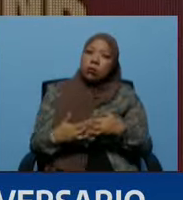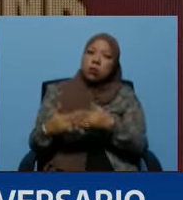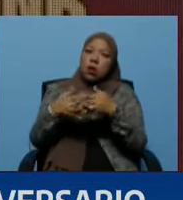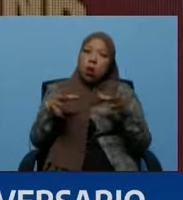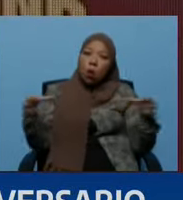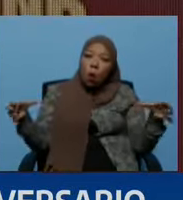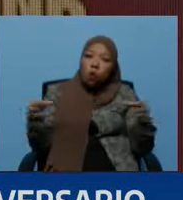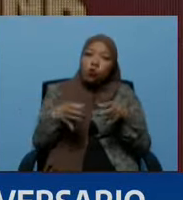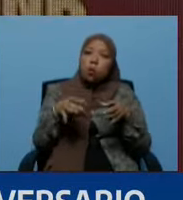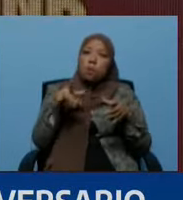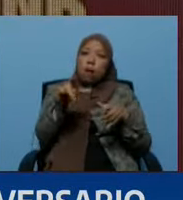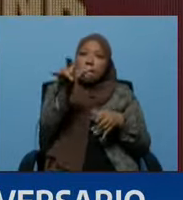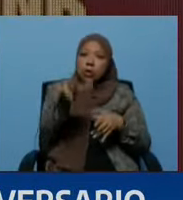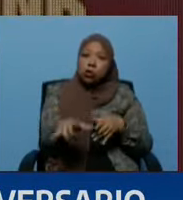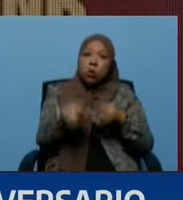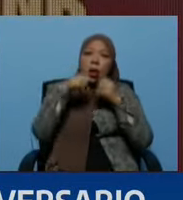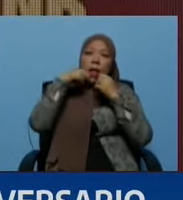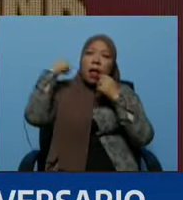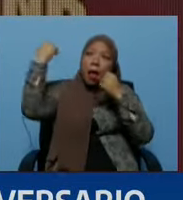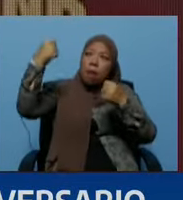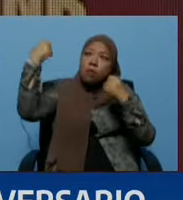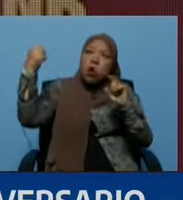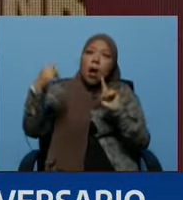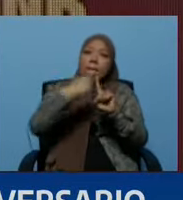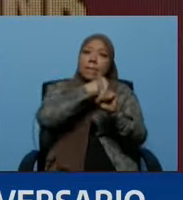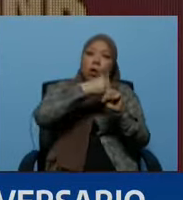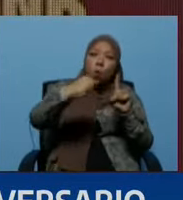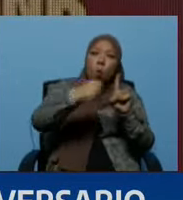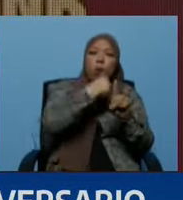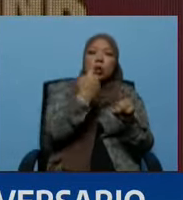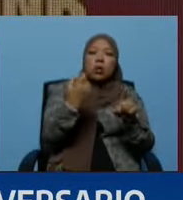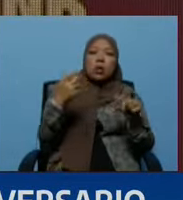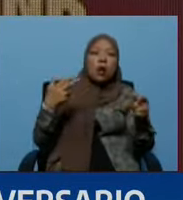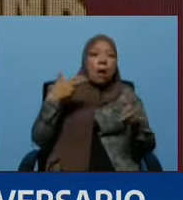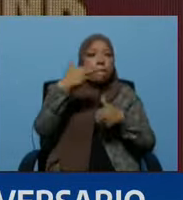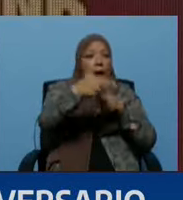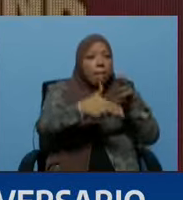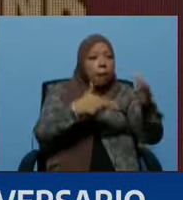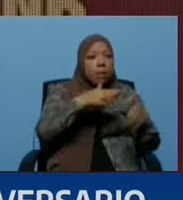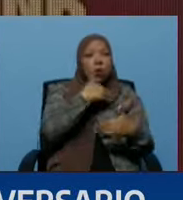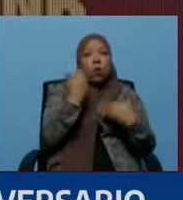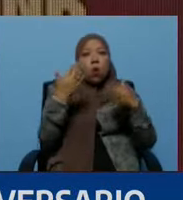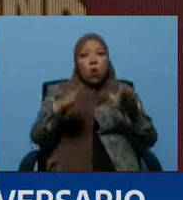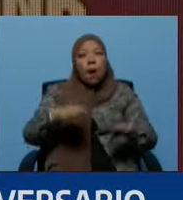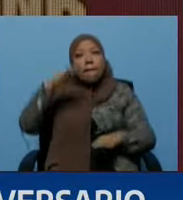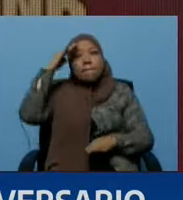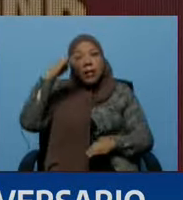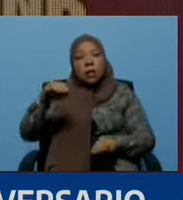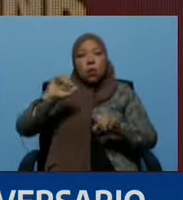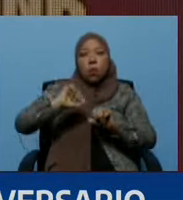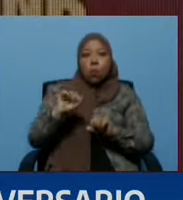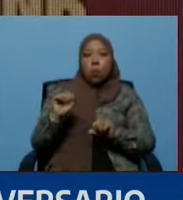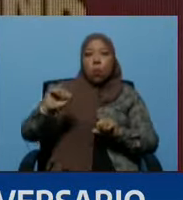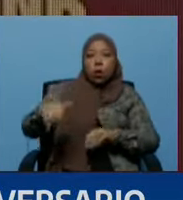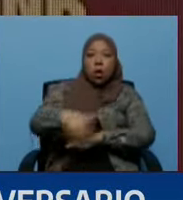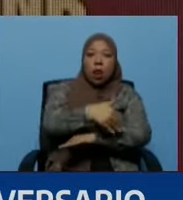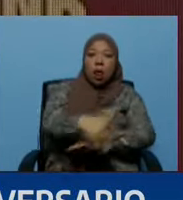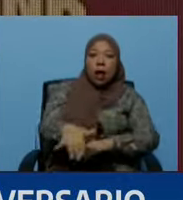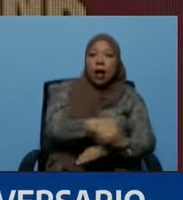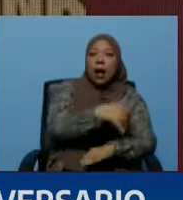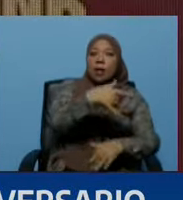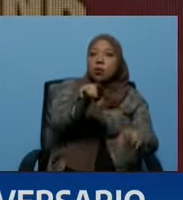sale un grupo de manifestantes violentos y asesinan militares, policías en las calles de